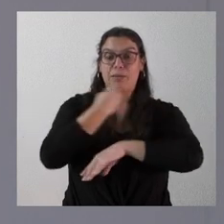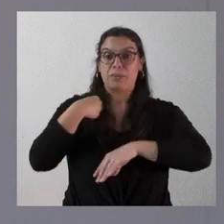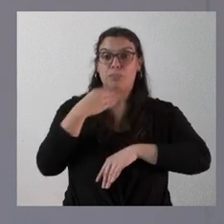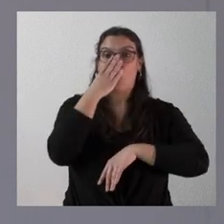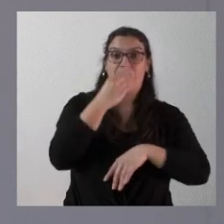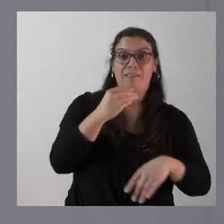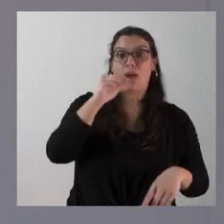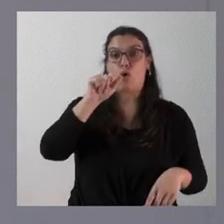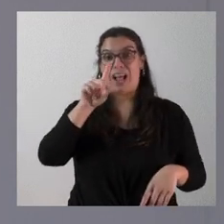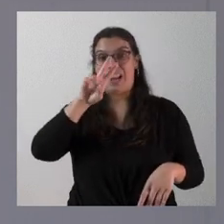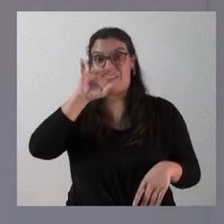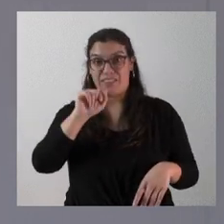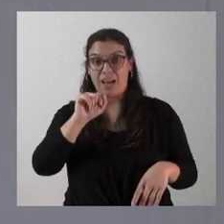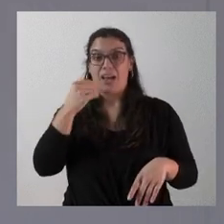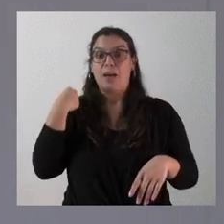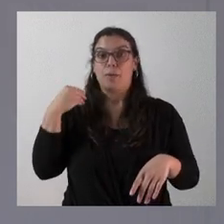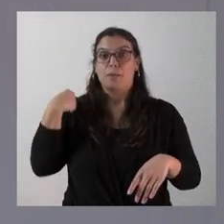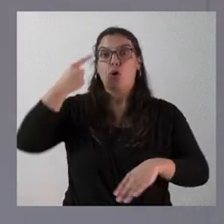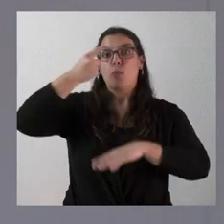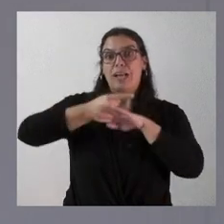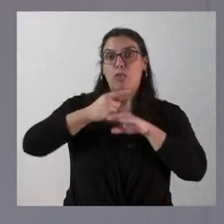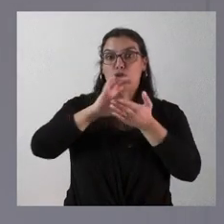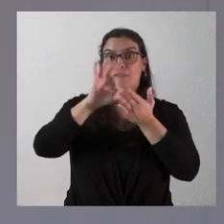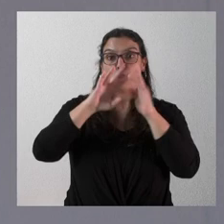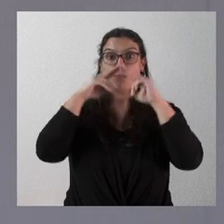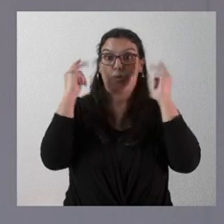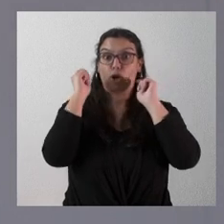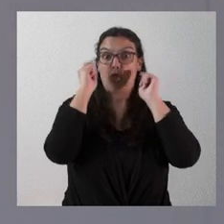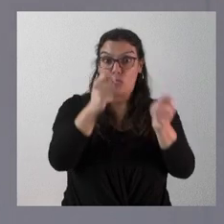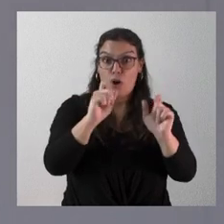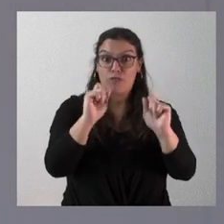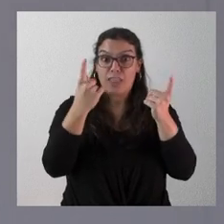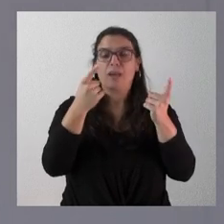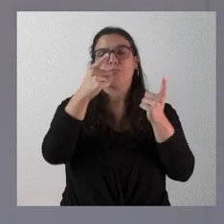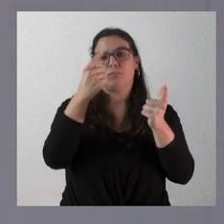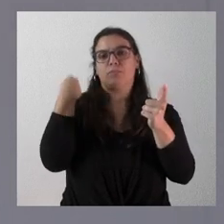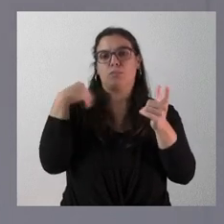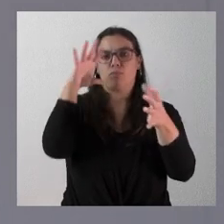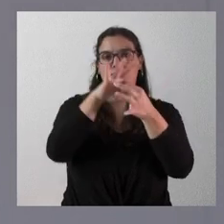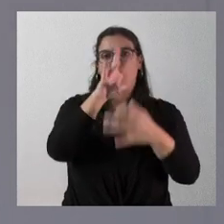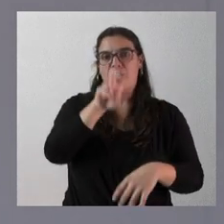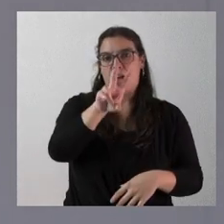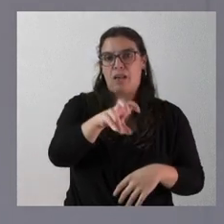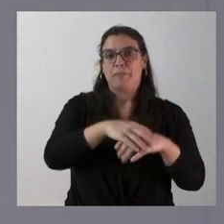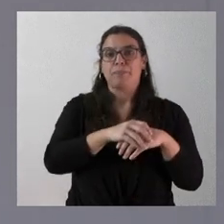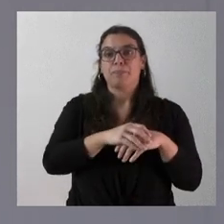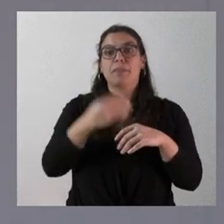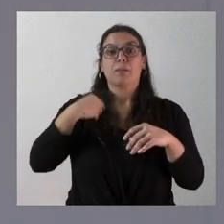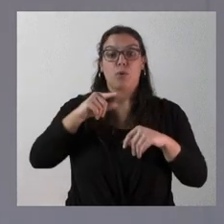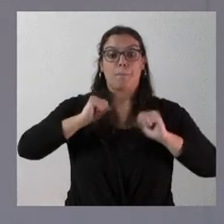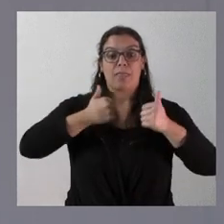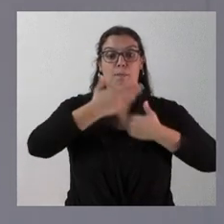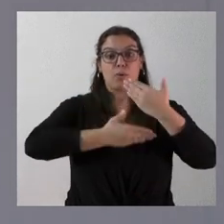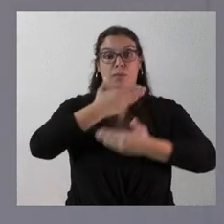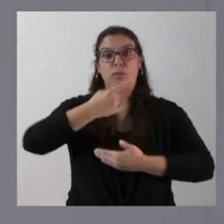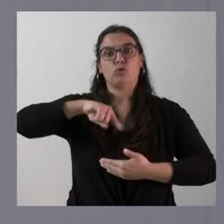que hayan sido declarados como obligación del servicio público saber ustedes que en esta misma dirección y Desde allí un momento que iniciamos todo este procedimiento le